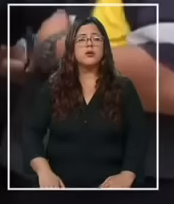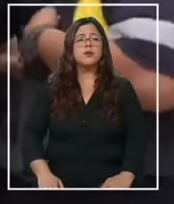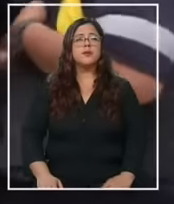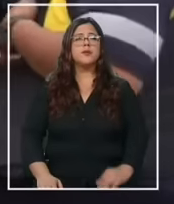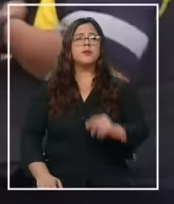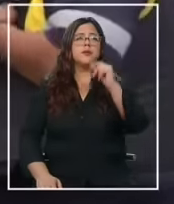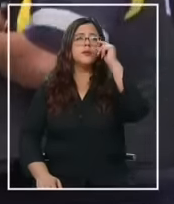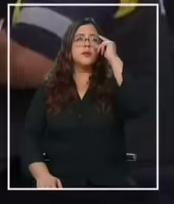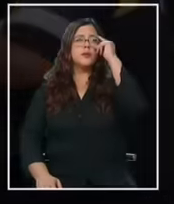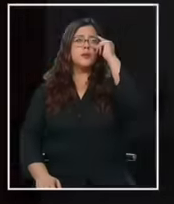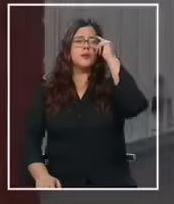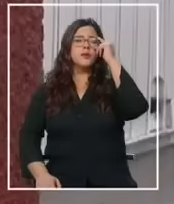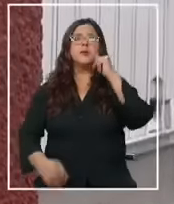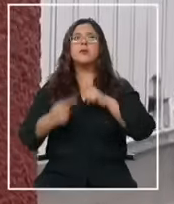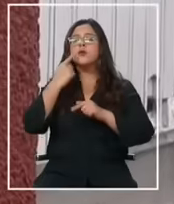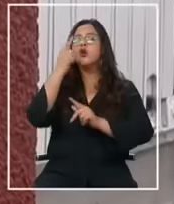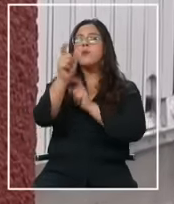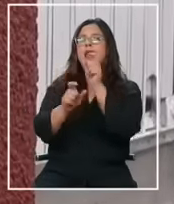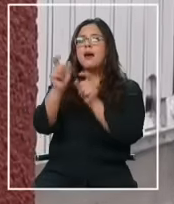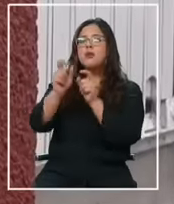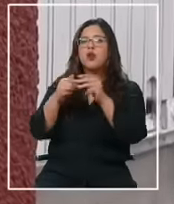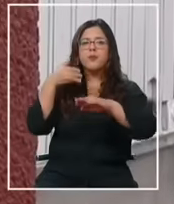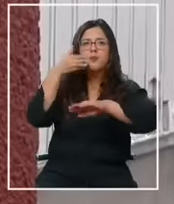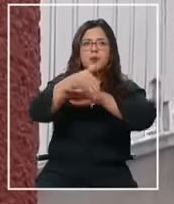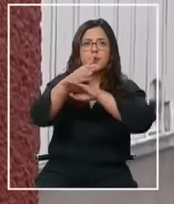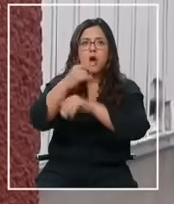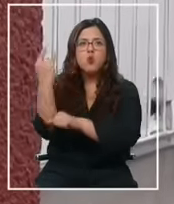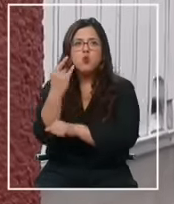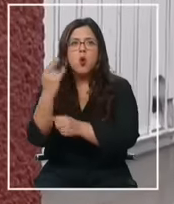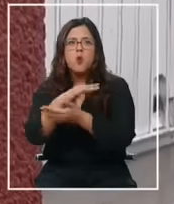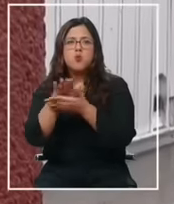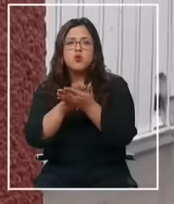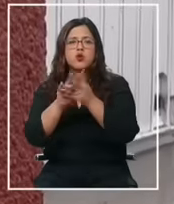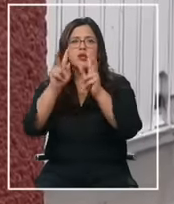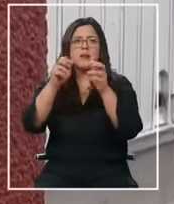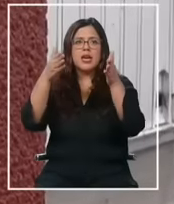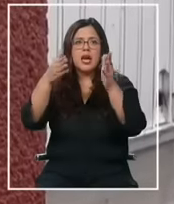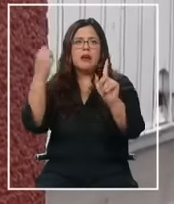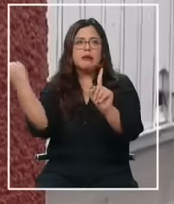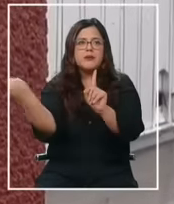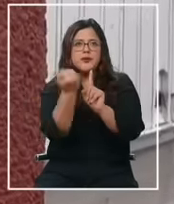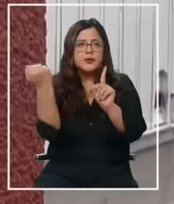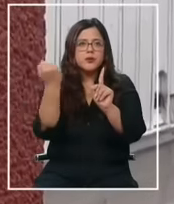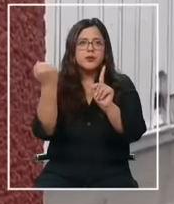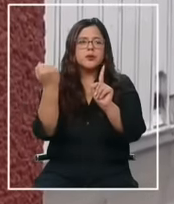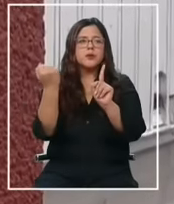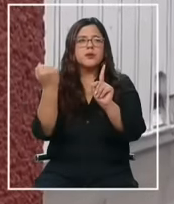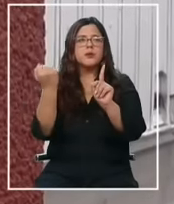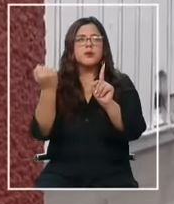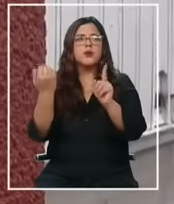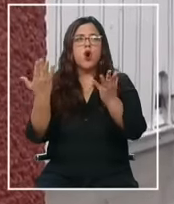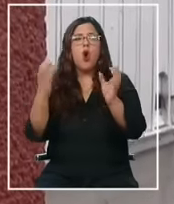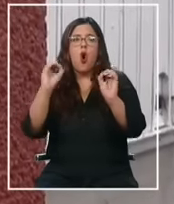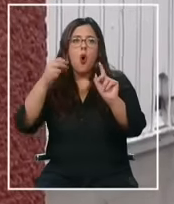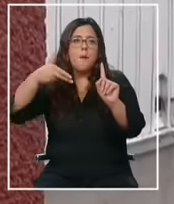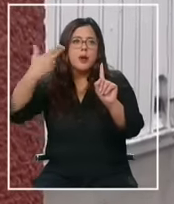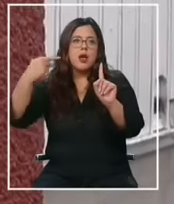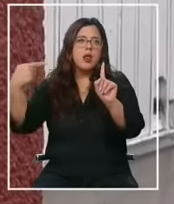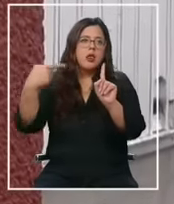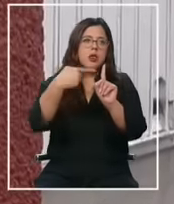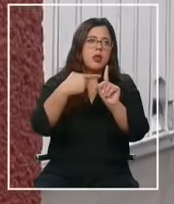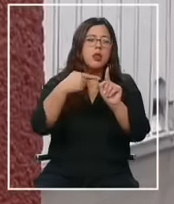Imagino que para el personal de salud que acude a emergencia como armas blancas, apuñalamiento o simplemente impacto de bala,